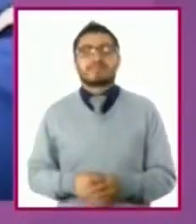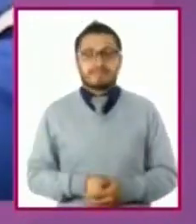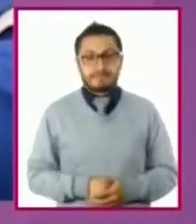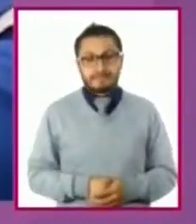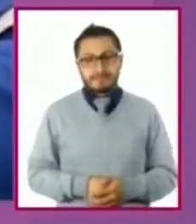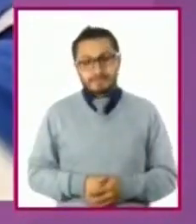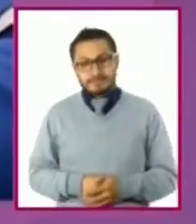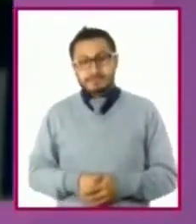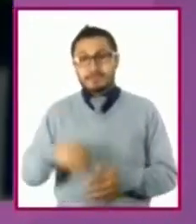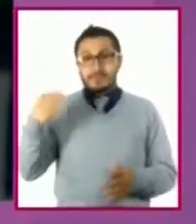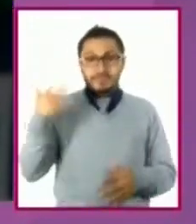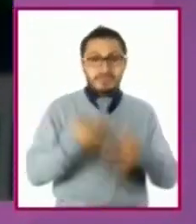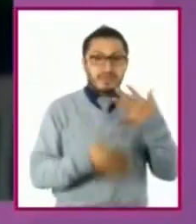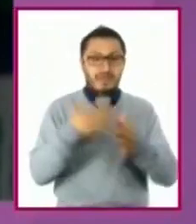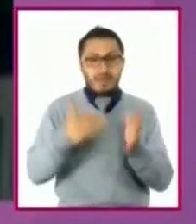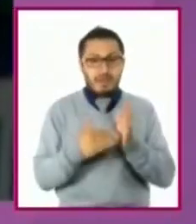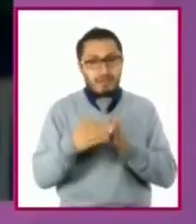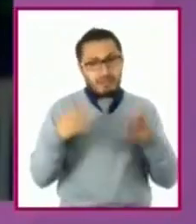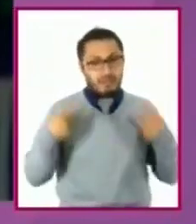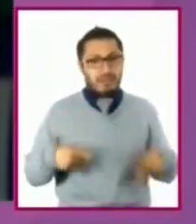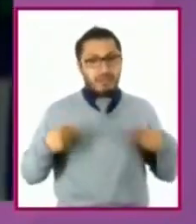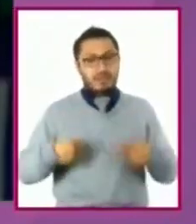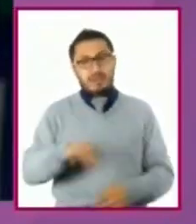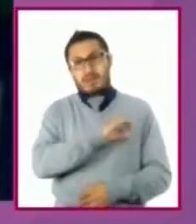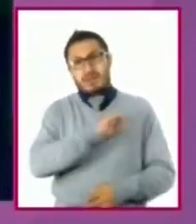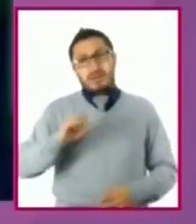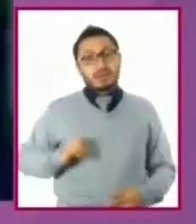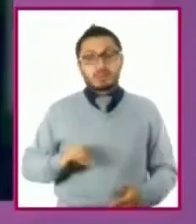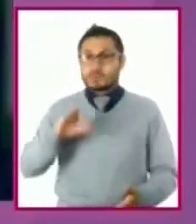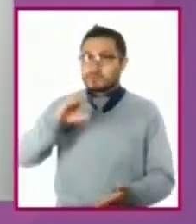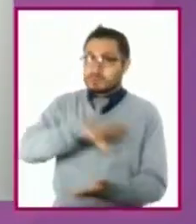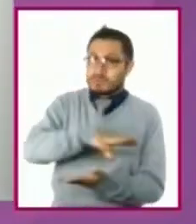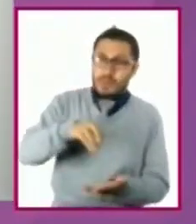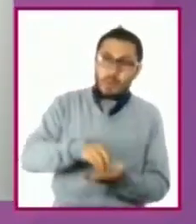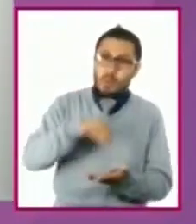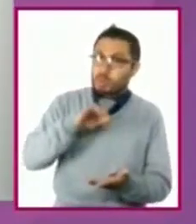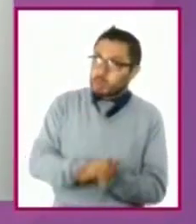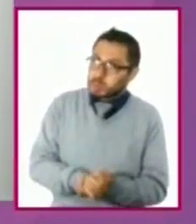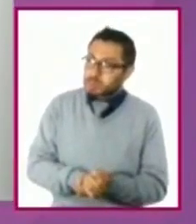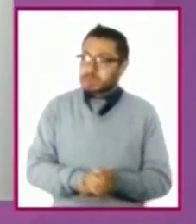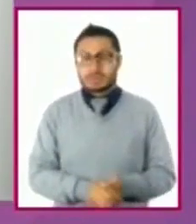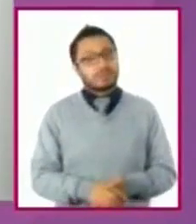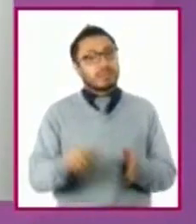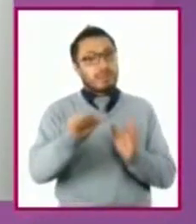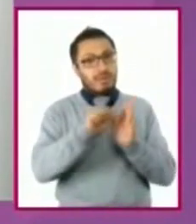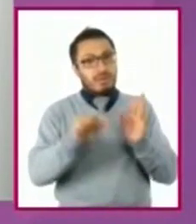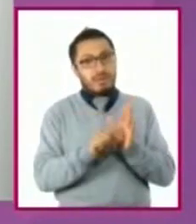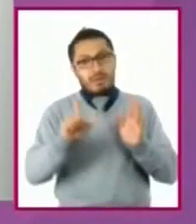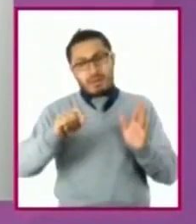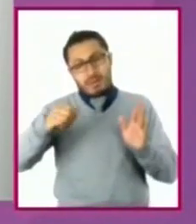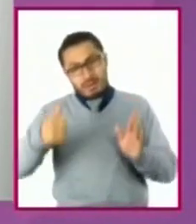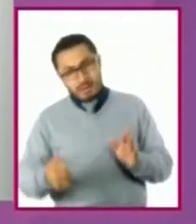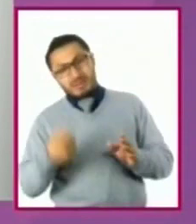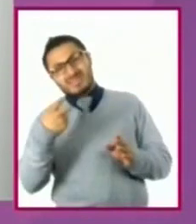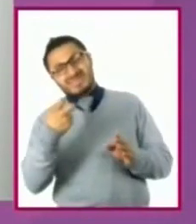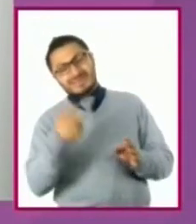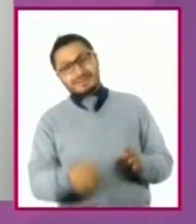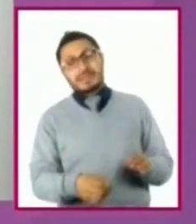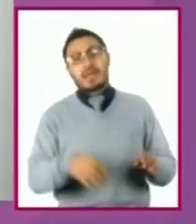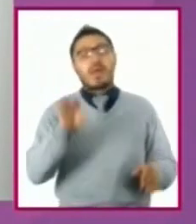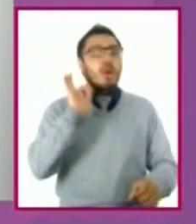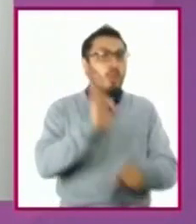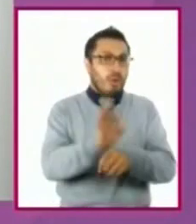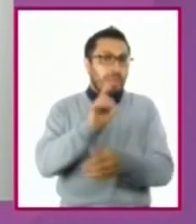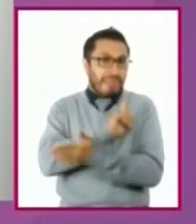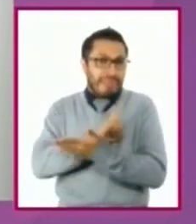15 millones de personas obligadas a contraer matrimonio. El artículo 26 de la Declaración protege el derecho